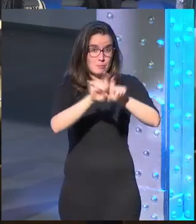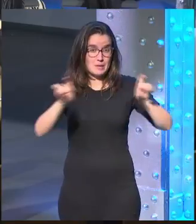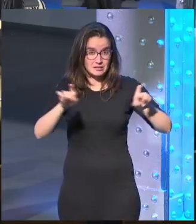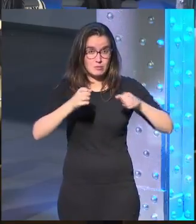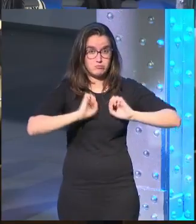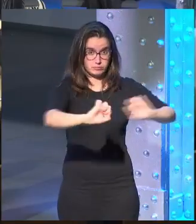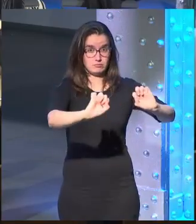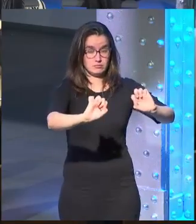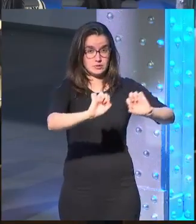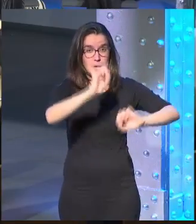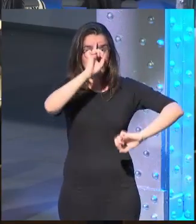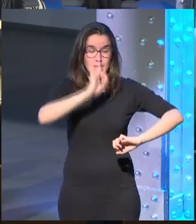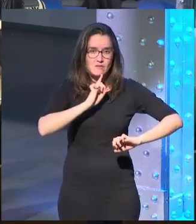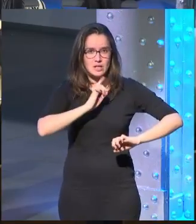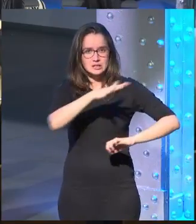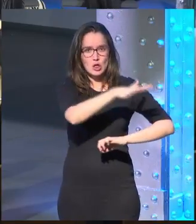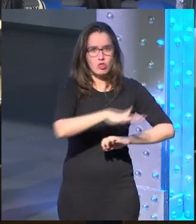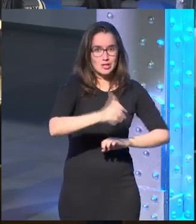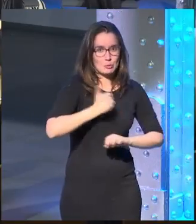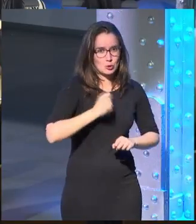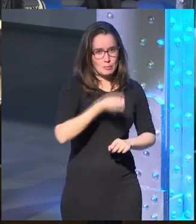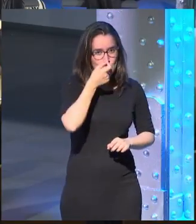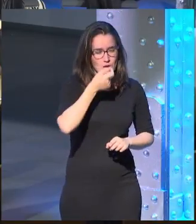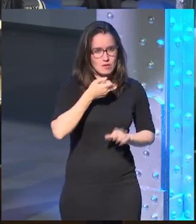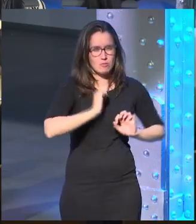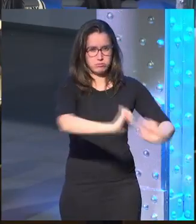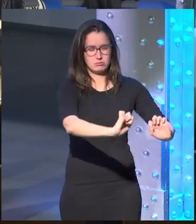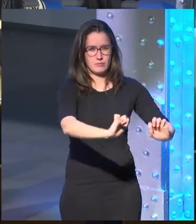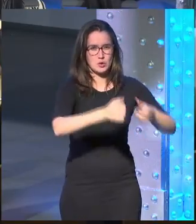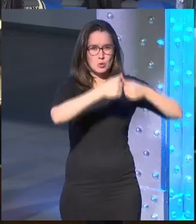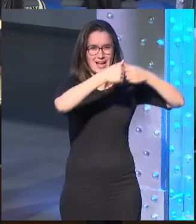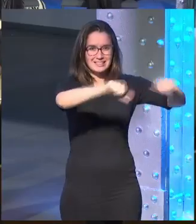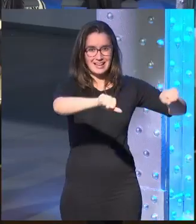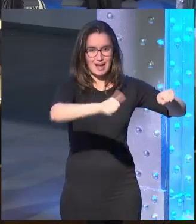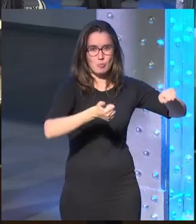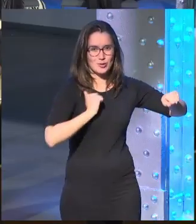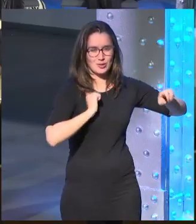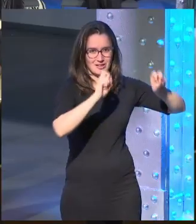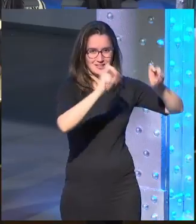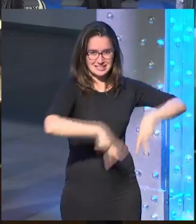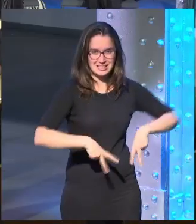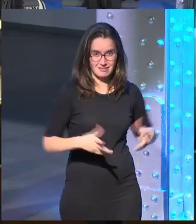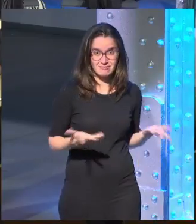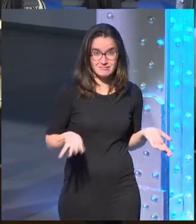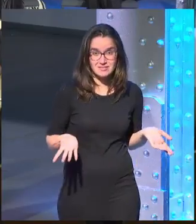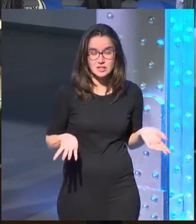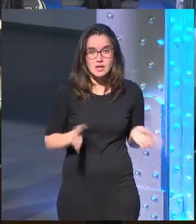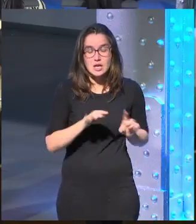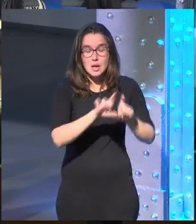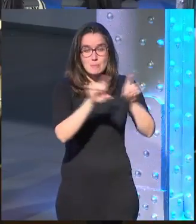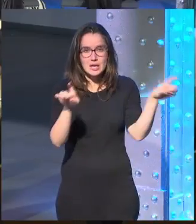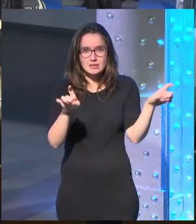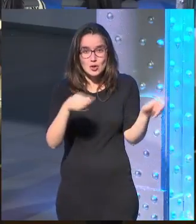perfiles más de entornos con menos oportunidades, la está rechazando y la está etiquetando sin darle esa oportunidad, ¿no? Y ahí, como